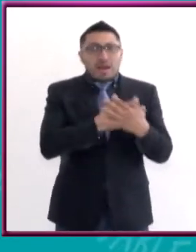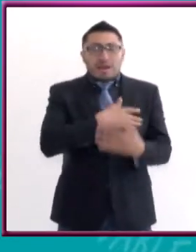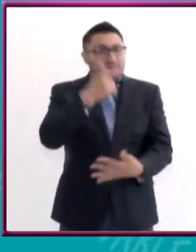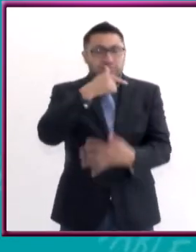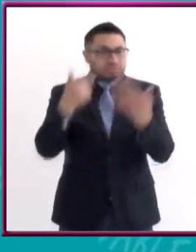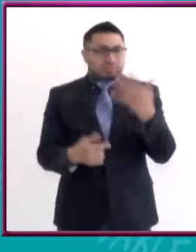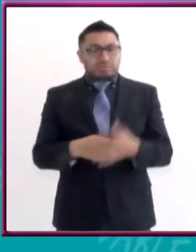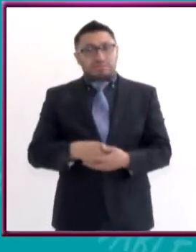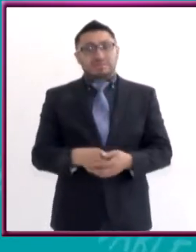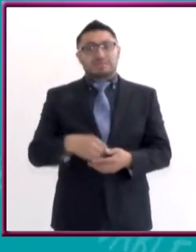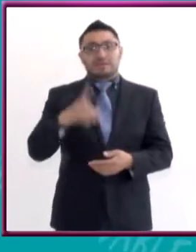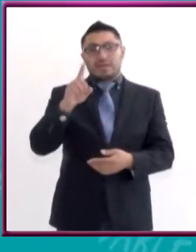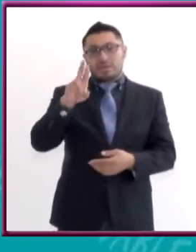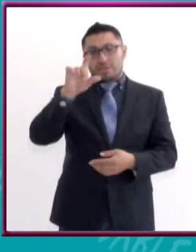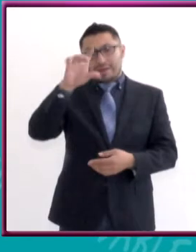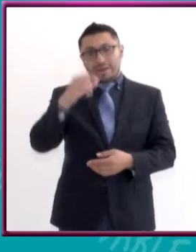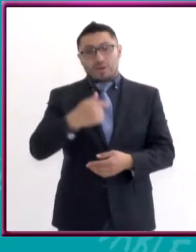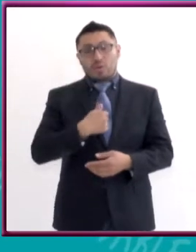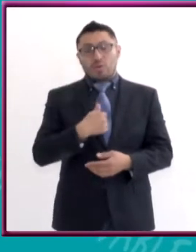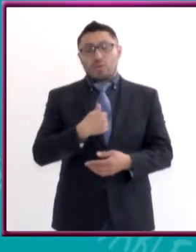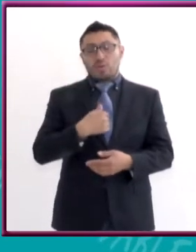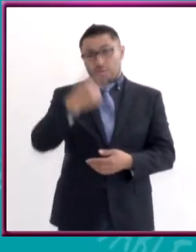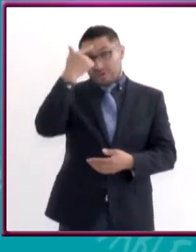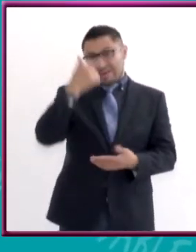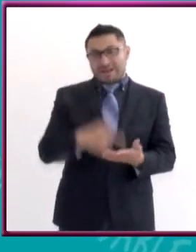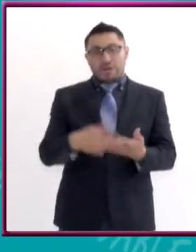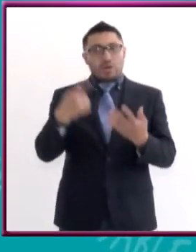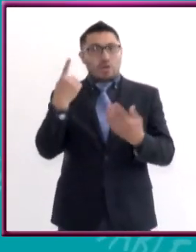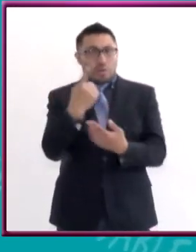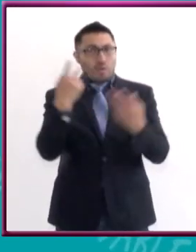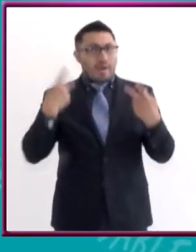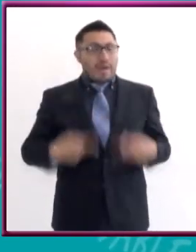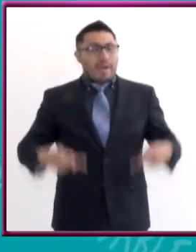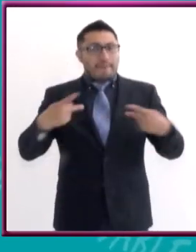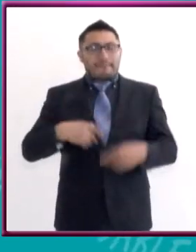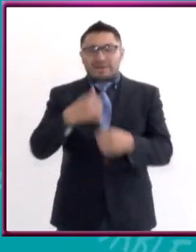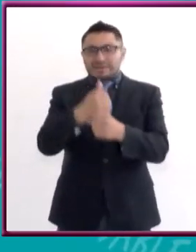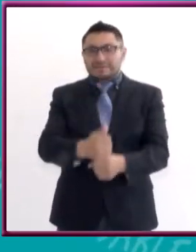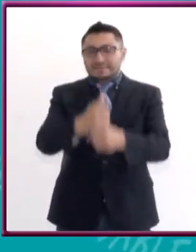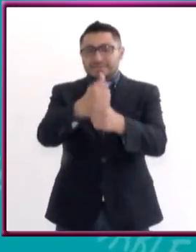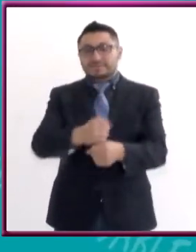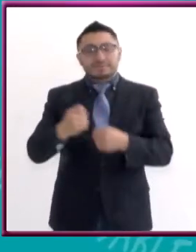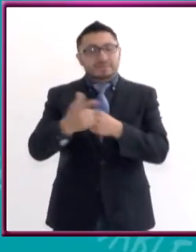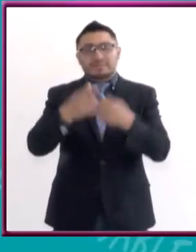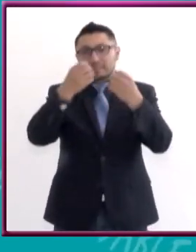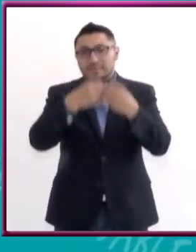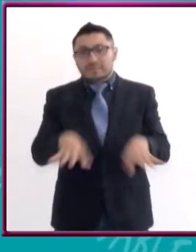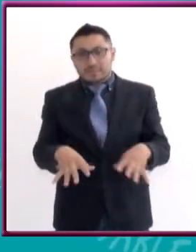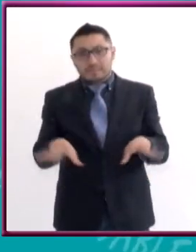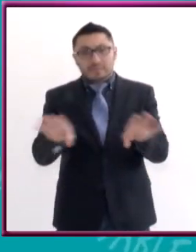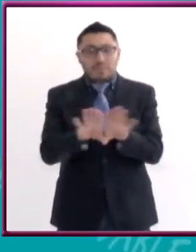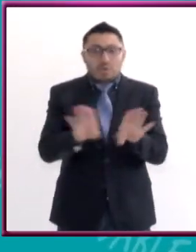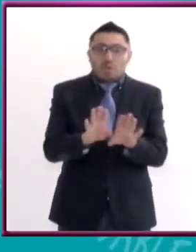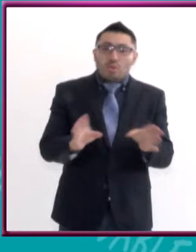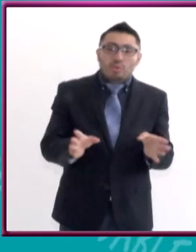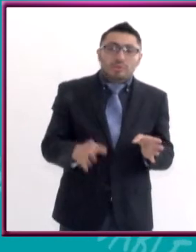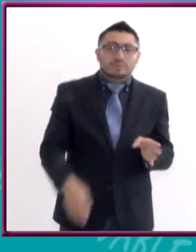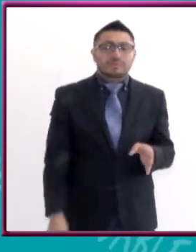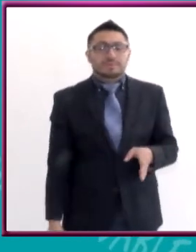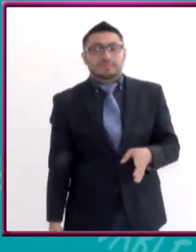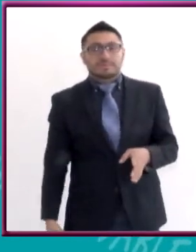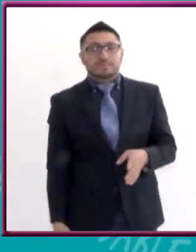amorosa. Para mí eso es el duelo. El duelo para mí es cuando una persona sufre una pérdida del tipo que sea